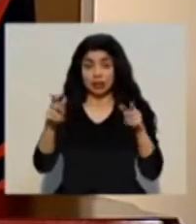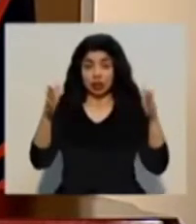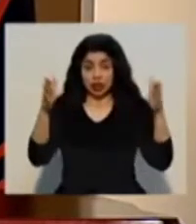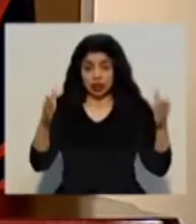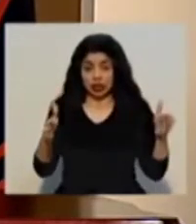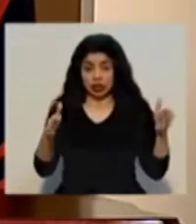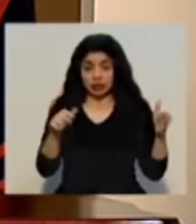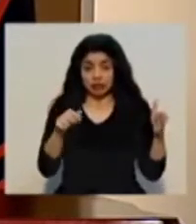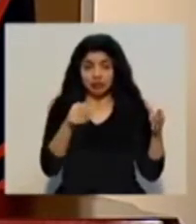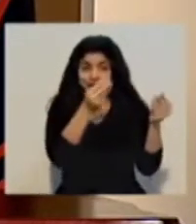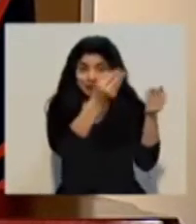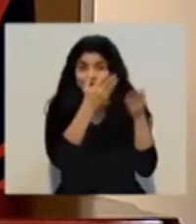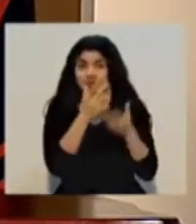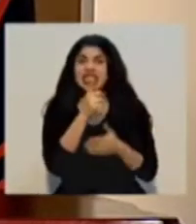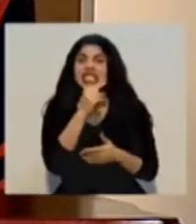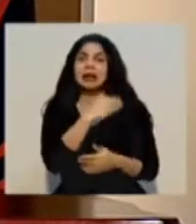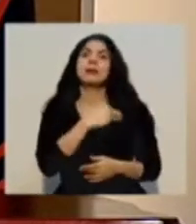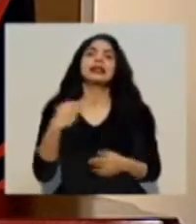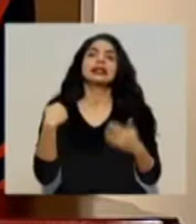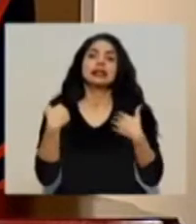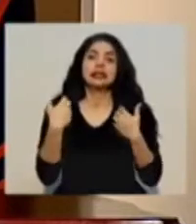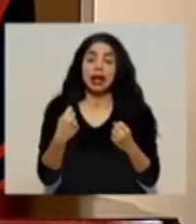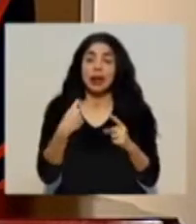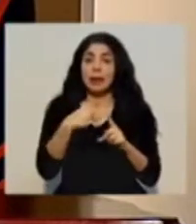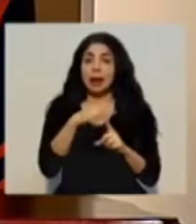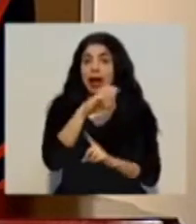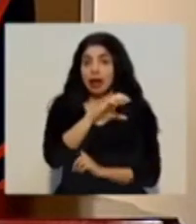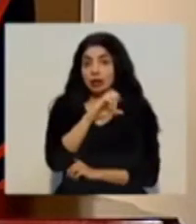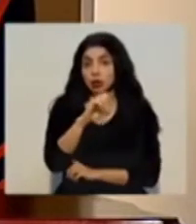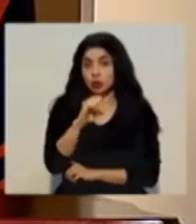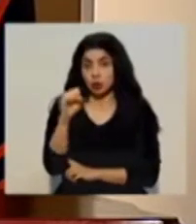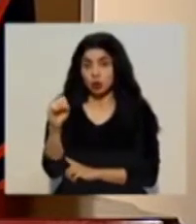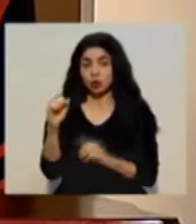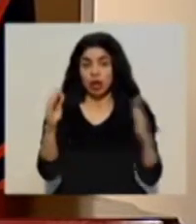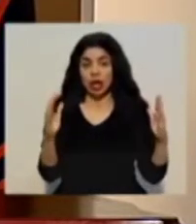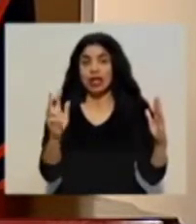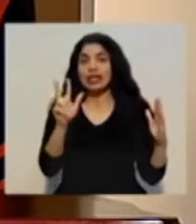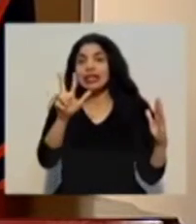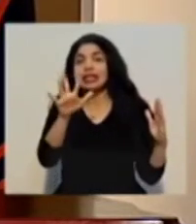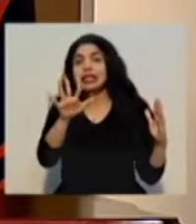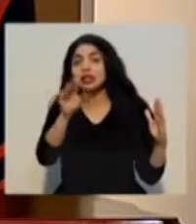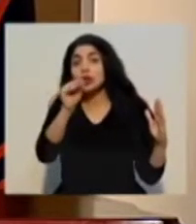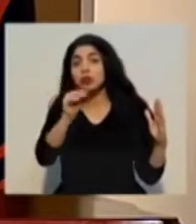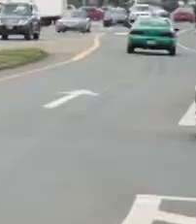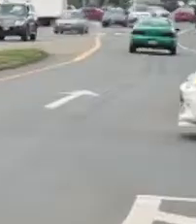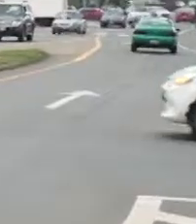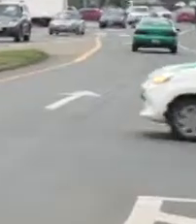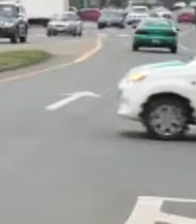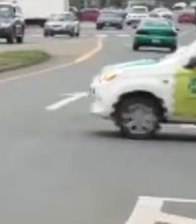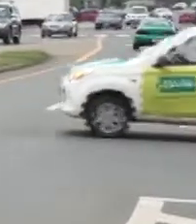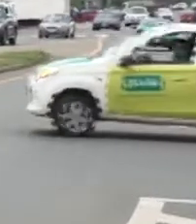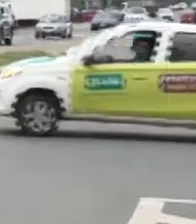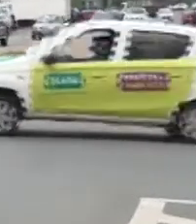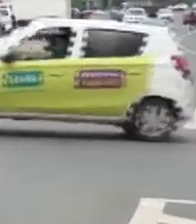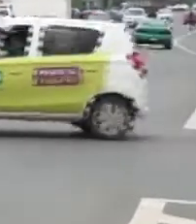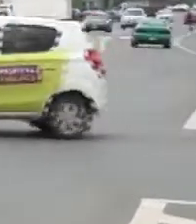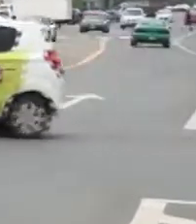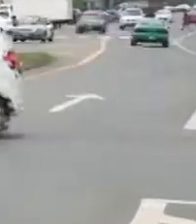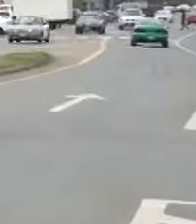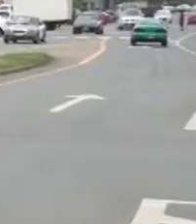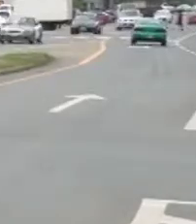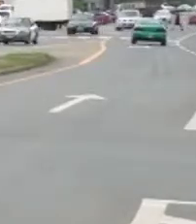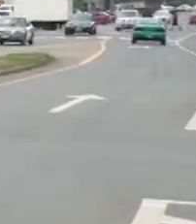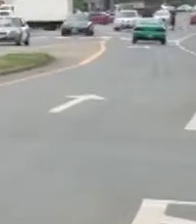los datos del ministerio de salud de la caja del seguro social 35 por ciento del total de los casos están relacionados